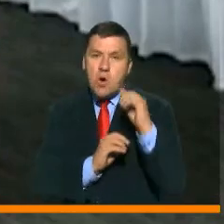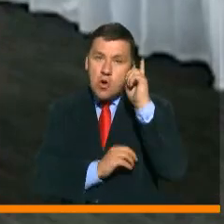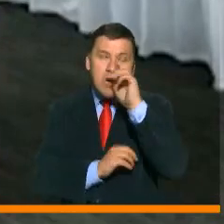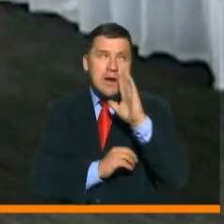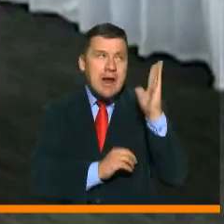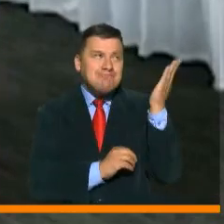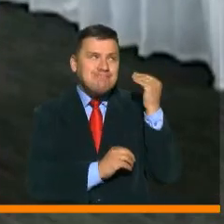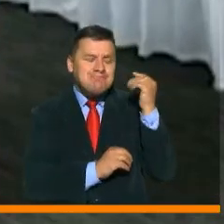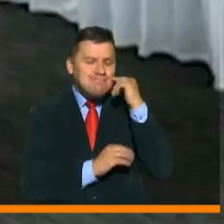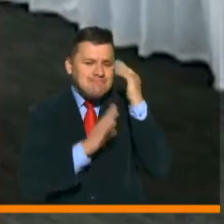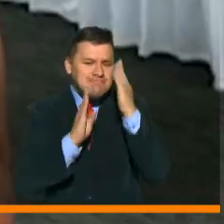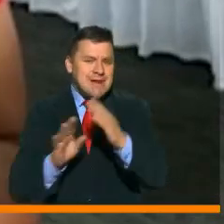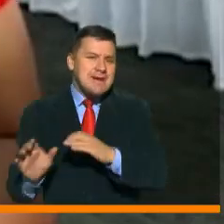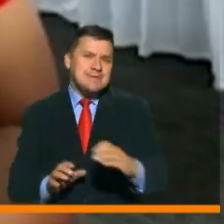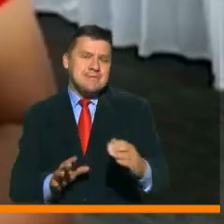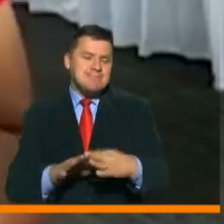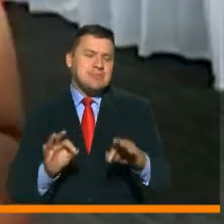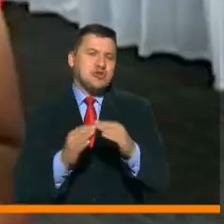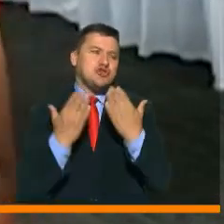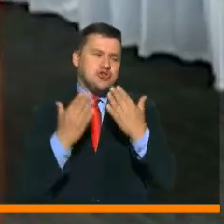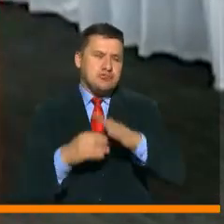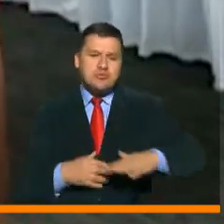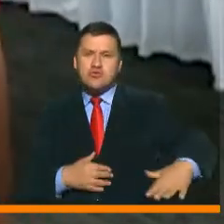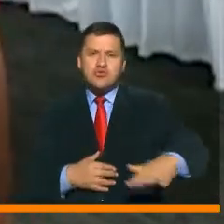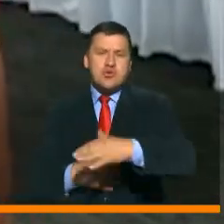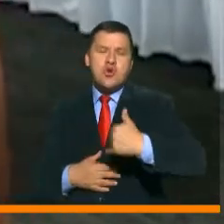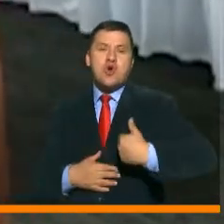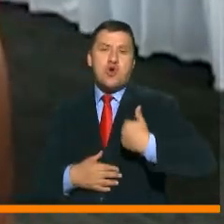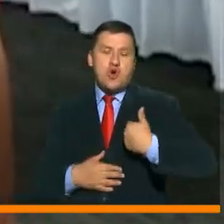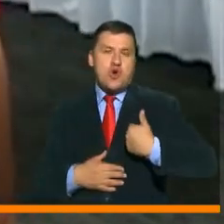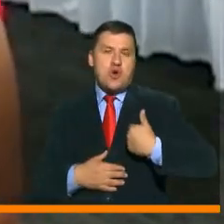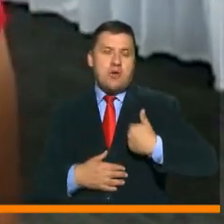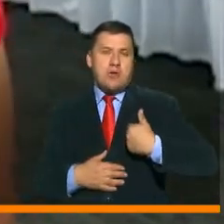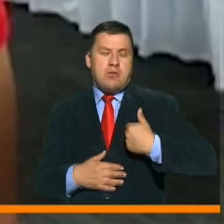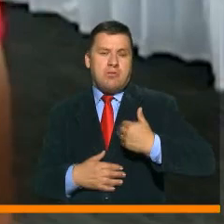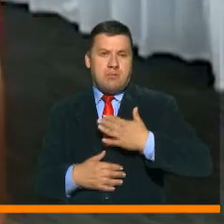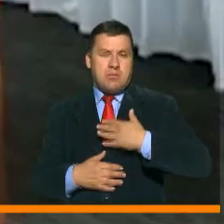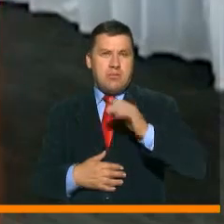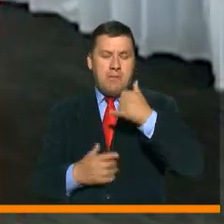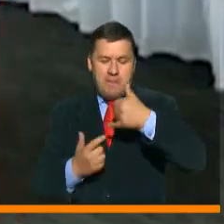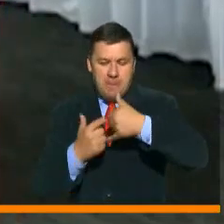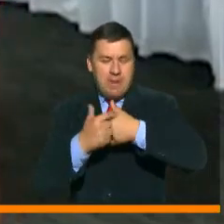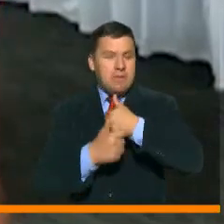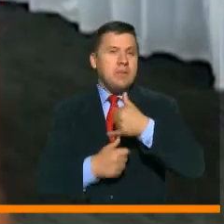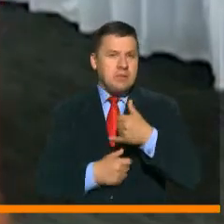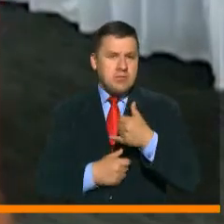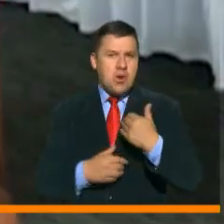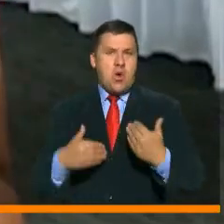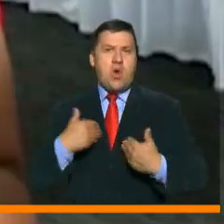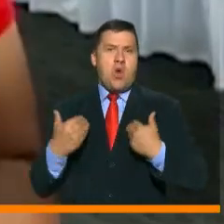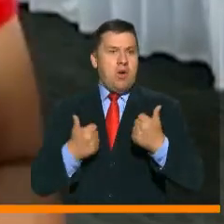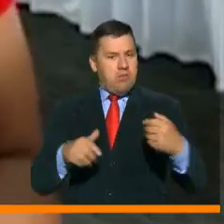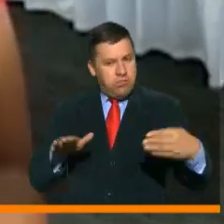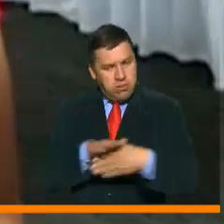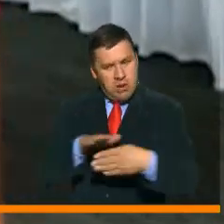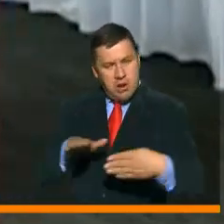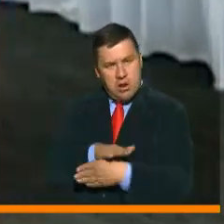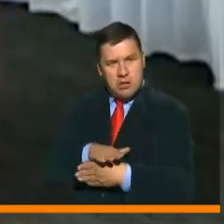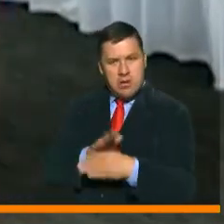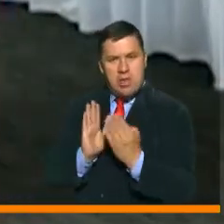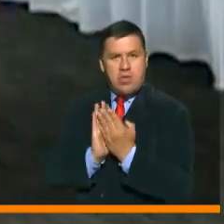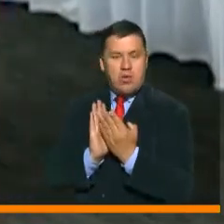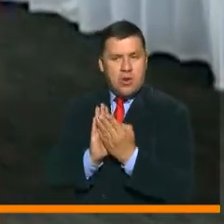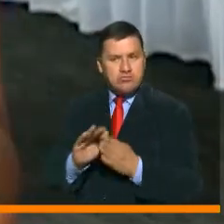nacional acciones que permite que todos los jóvenes de intermedios ah la